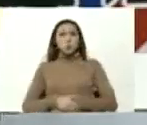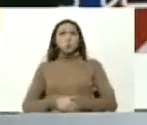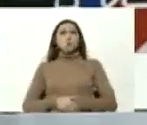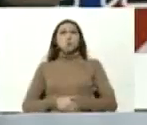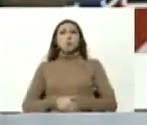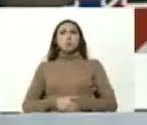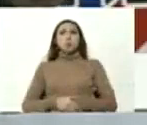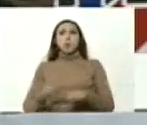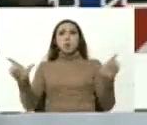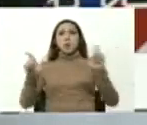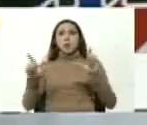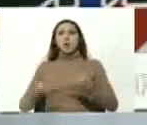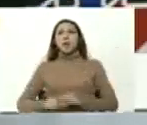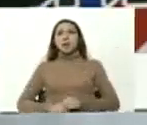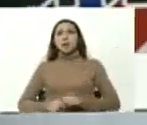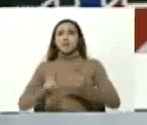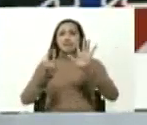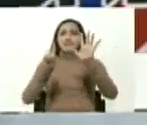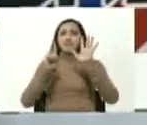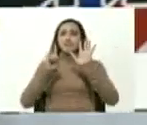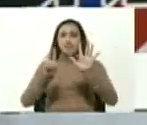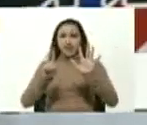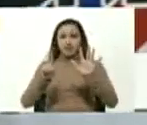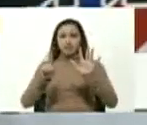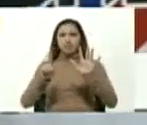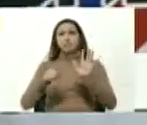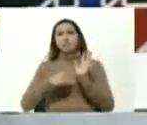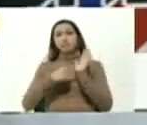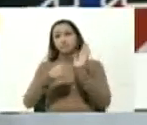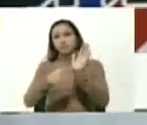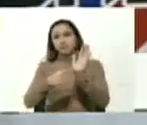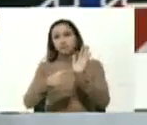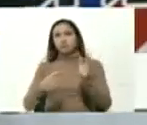6 canales de televisión, televisión abierta.